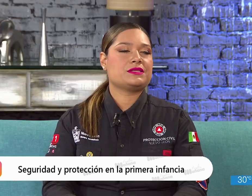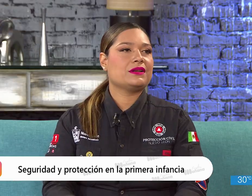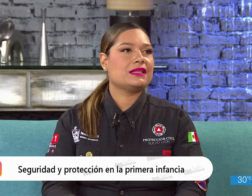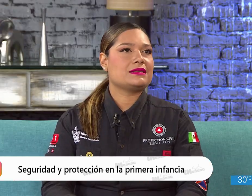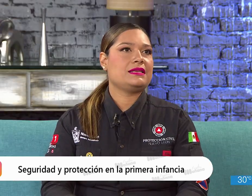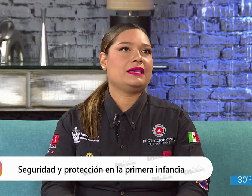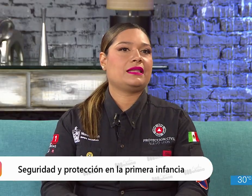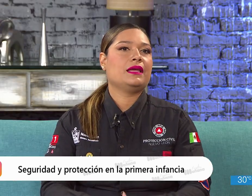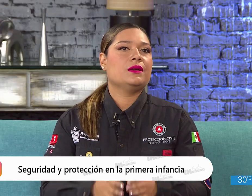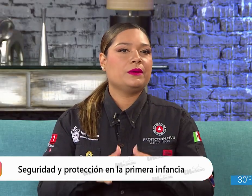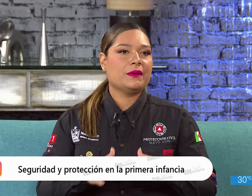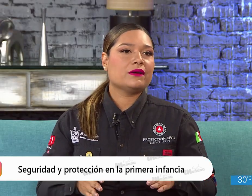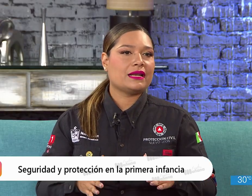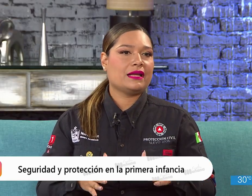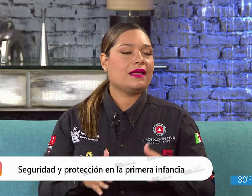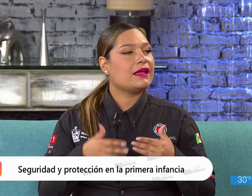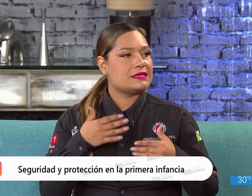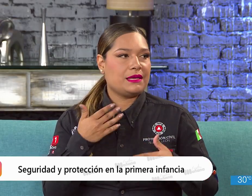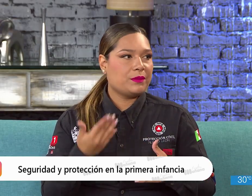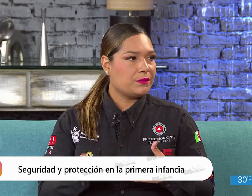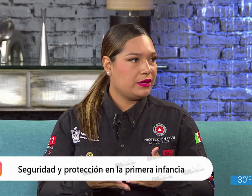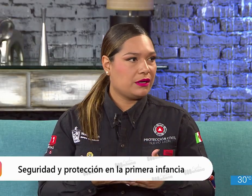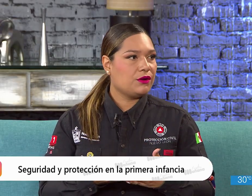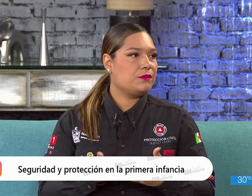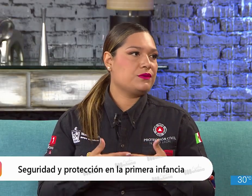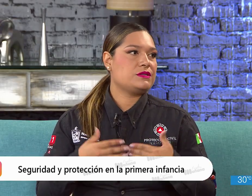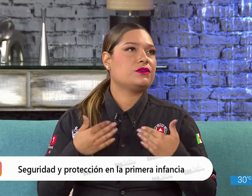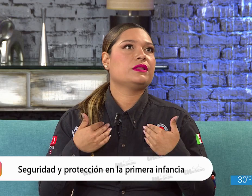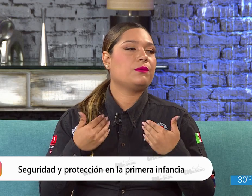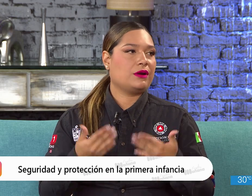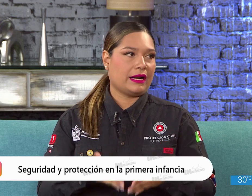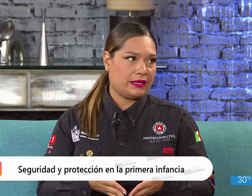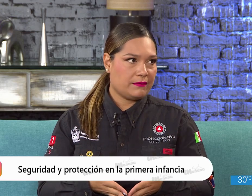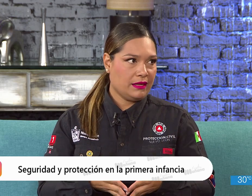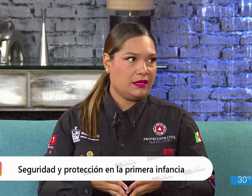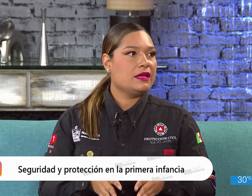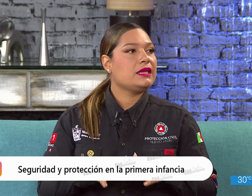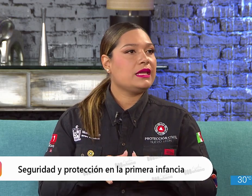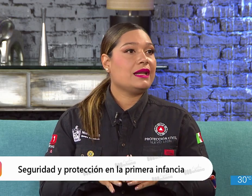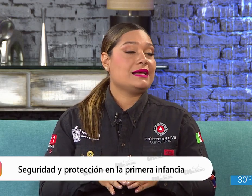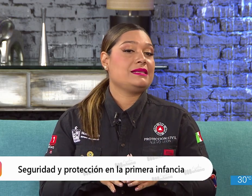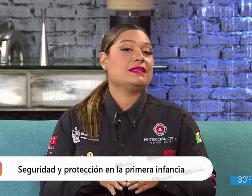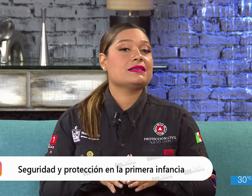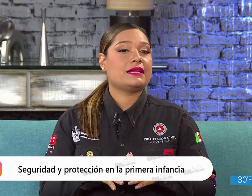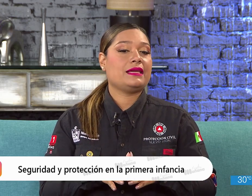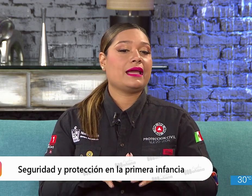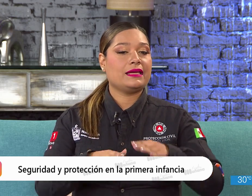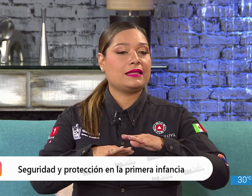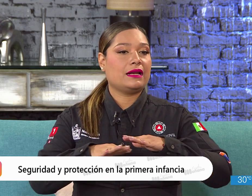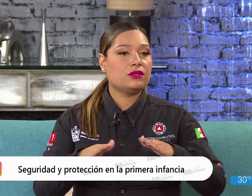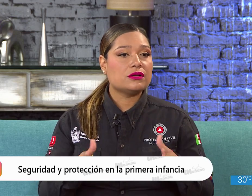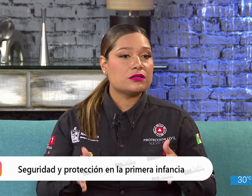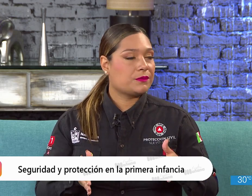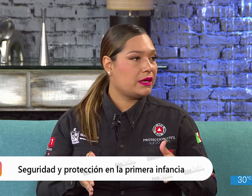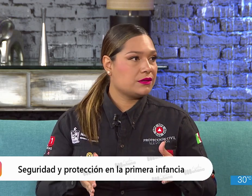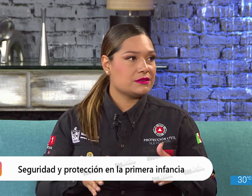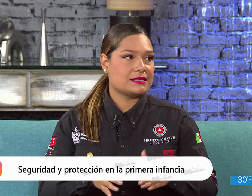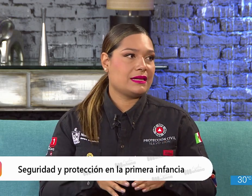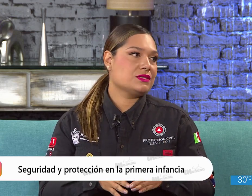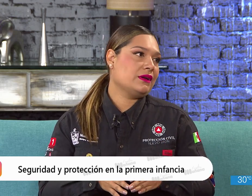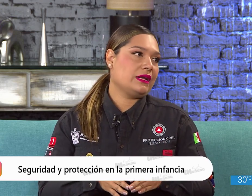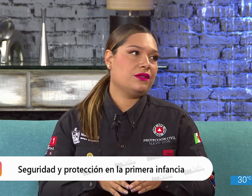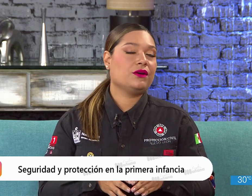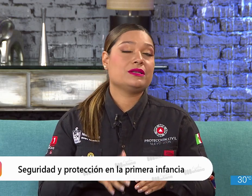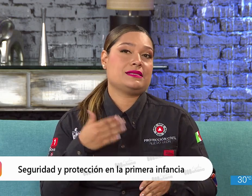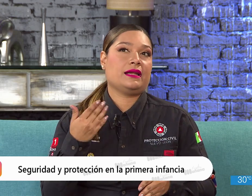recomendación es la siguiente. Primero que nada es siempre ponerlo en posición de boca arriba Y la siguiente sería quitar todos los objetos que